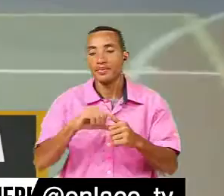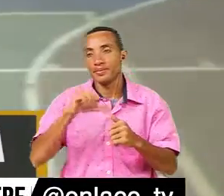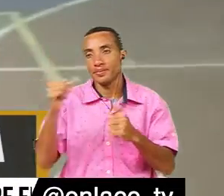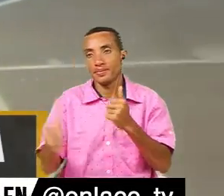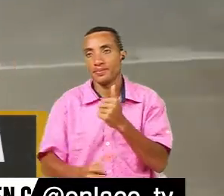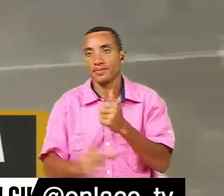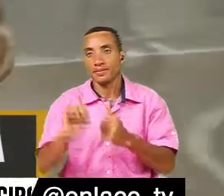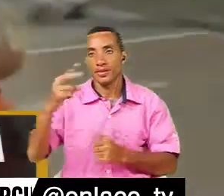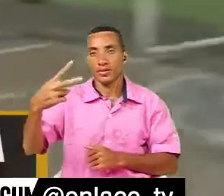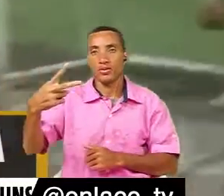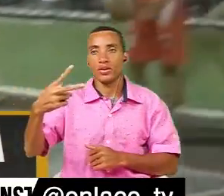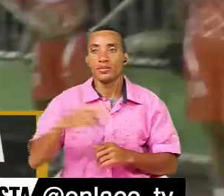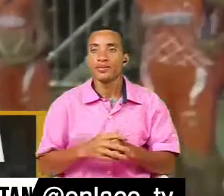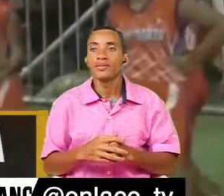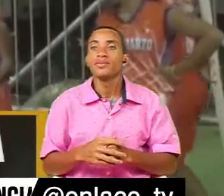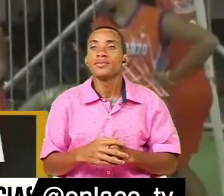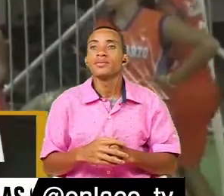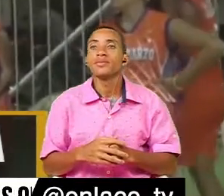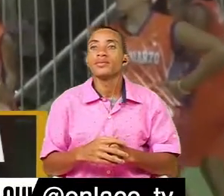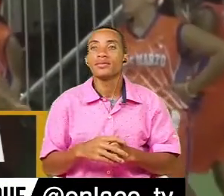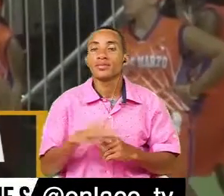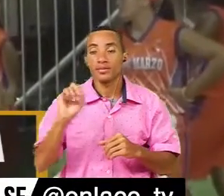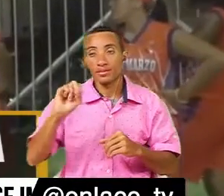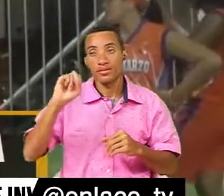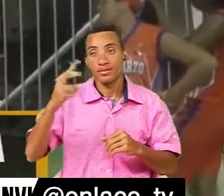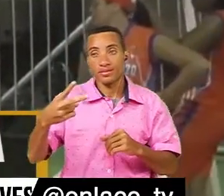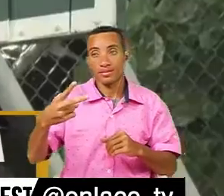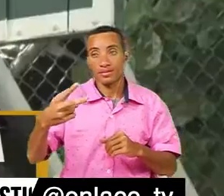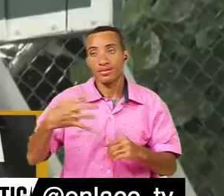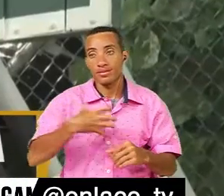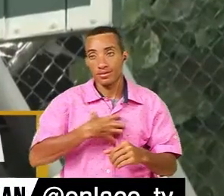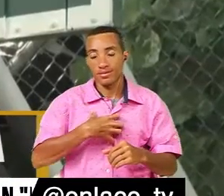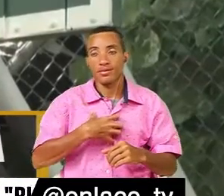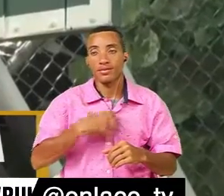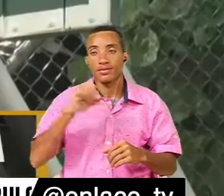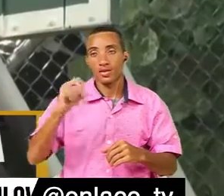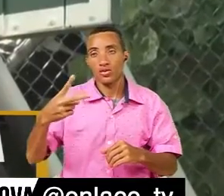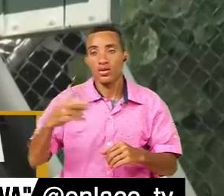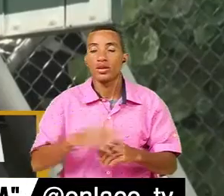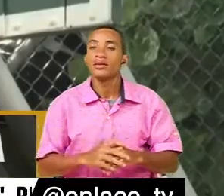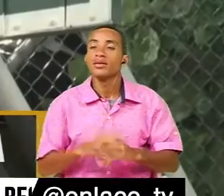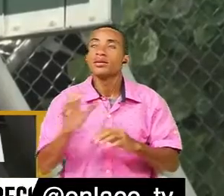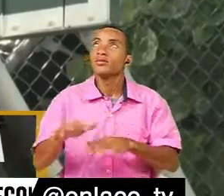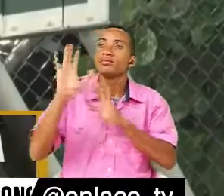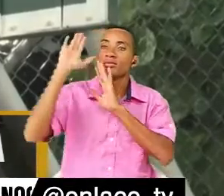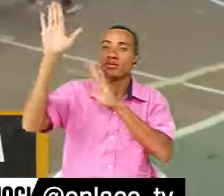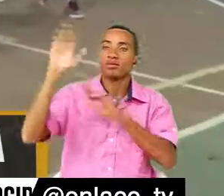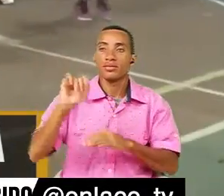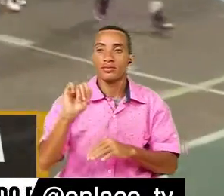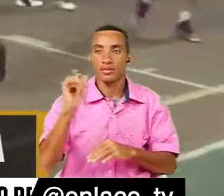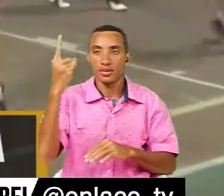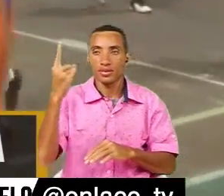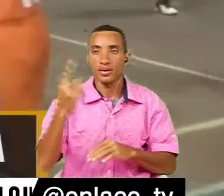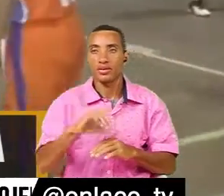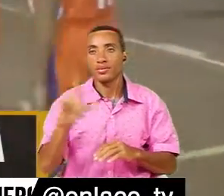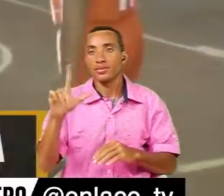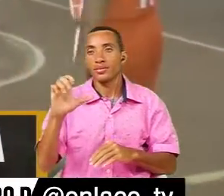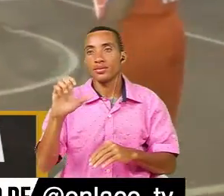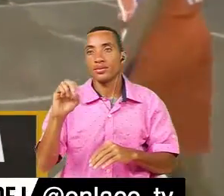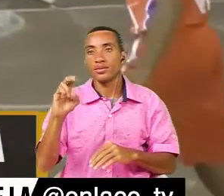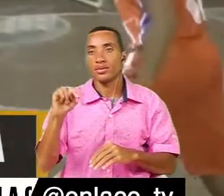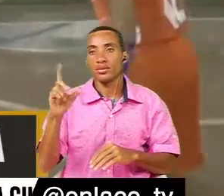Caribe colombiano, las barranqueñas alcanzaron el título de subcampeonas en la sexta Copa de Baloncesto, luego del primer puesto logrado por el equipo Leones de